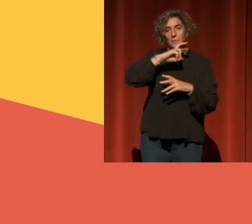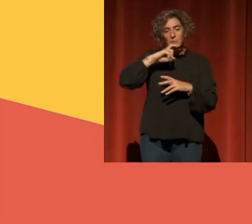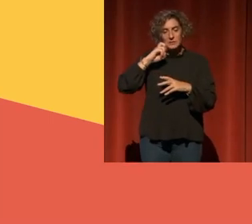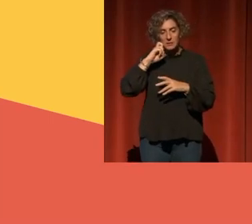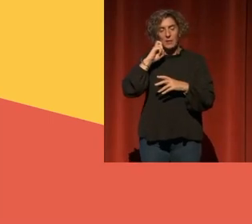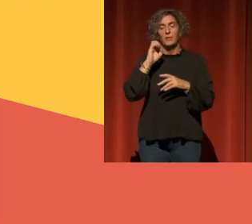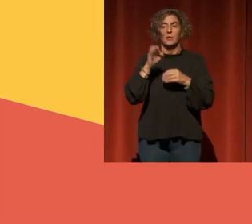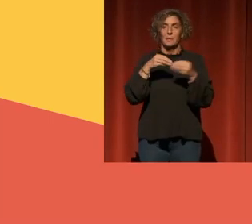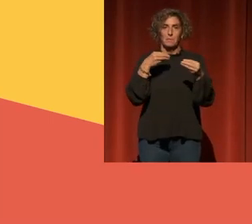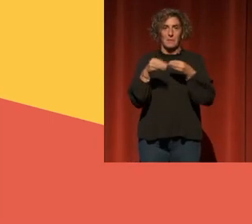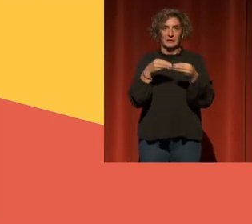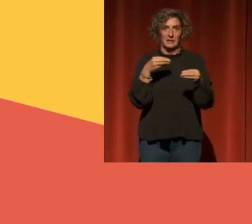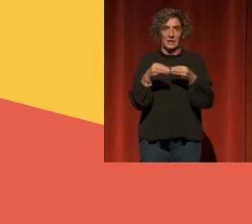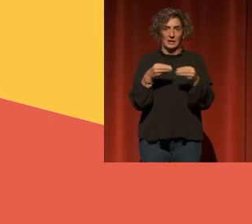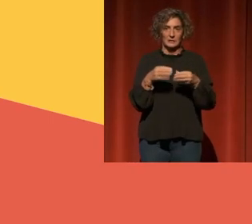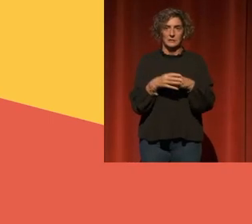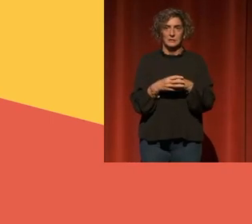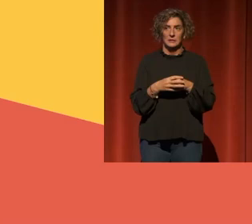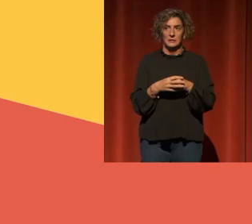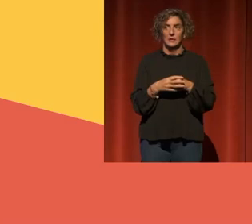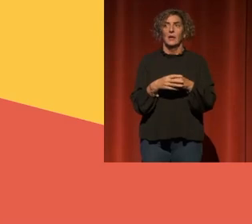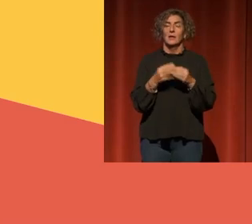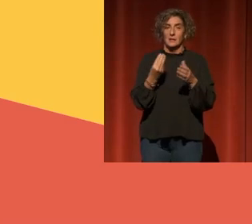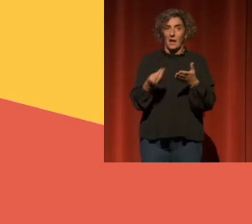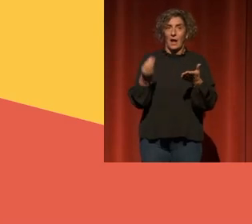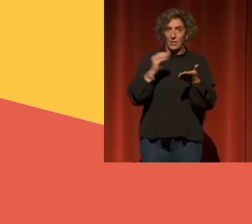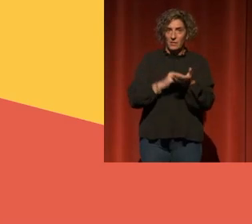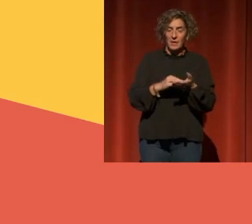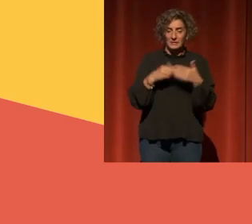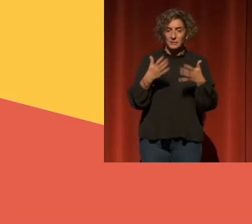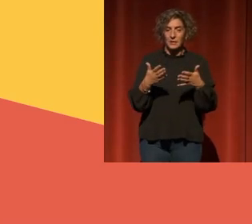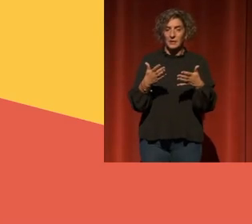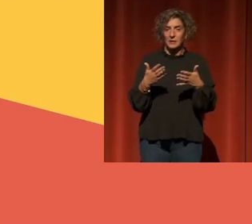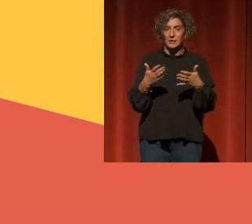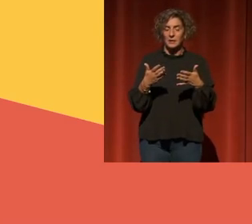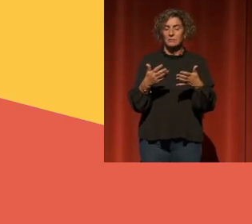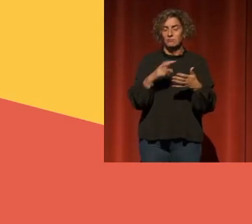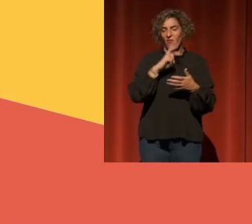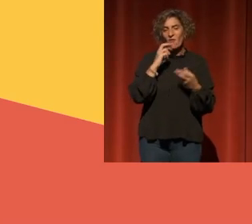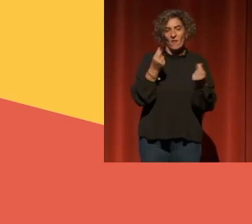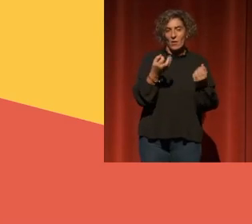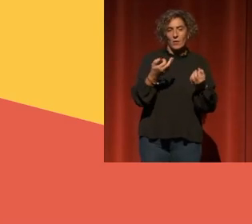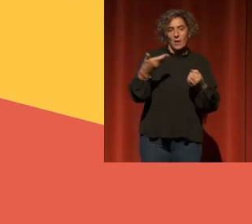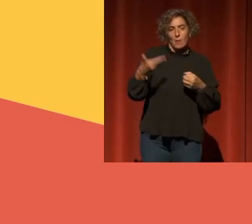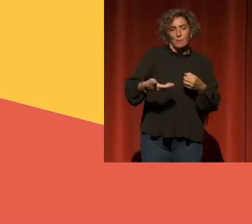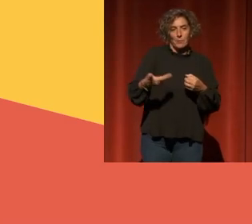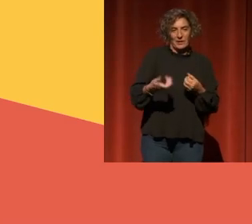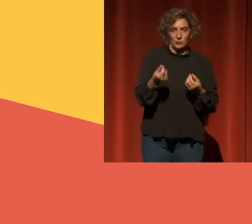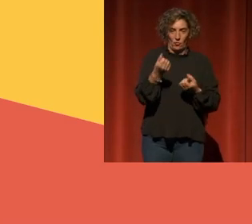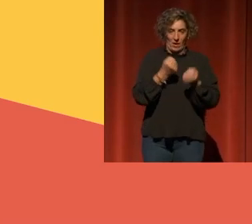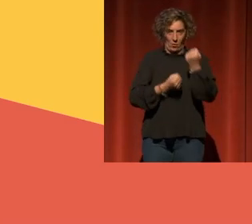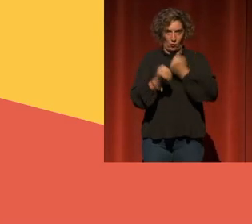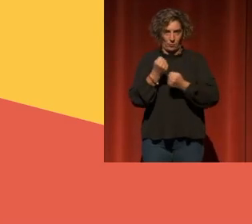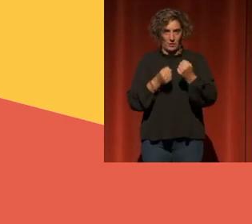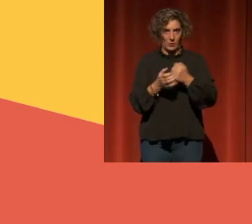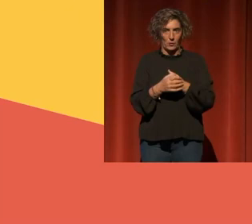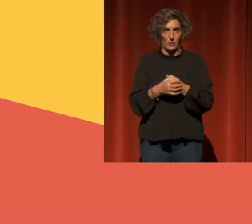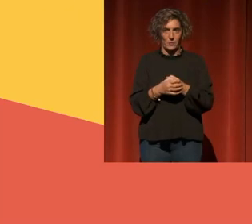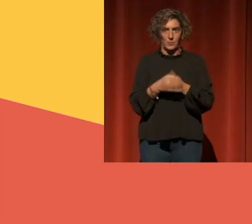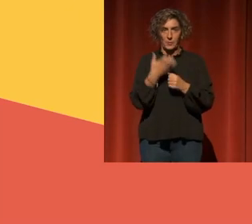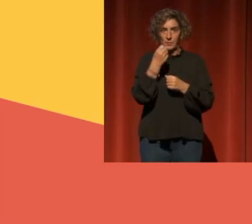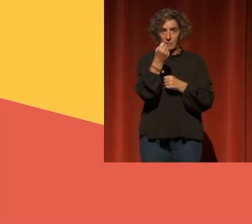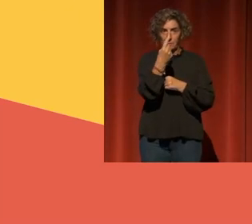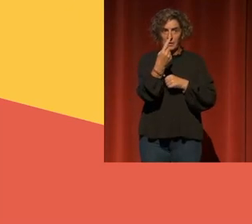y documentos Pero además valoraba también el pes económico de las bibliotecas por ejemplo es el año